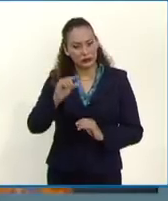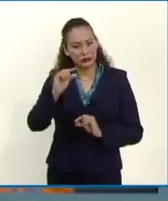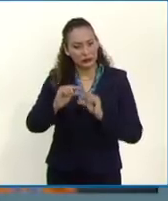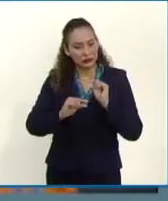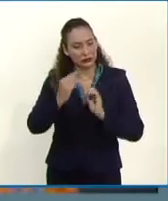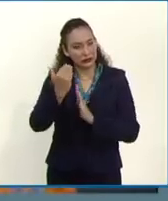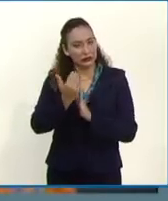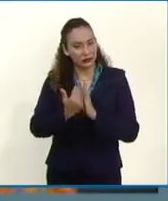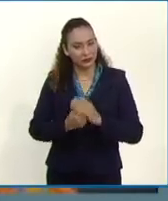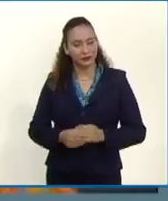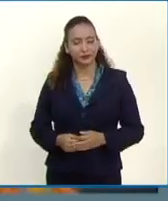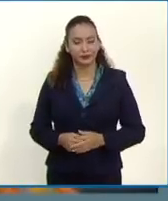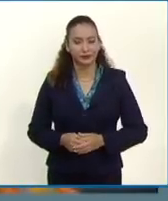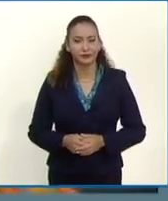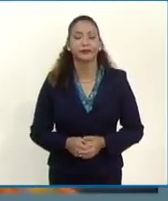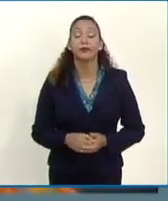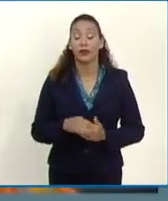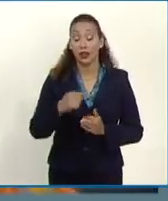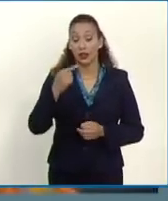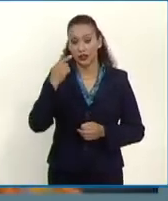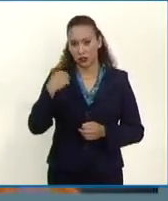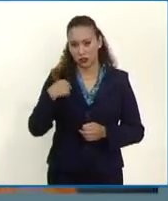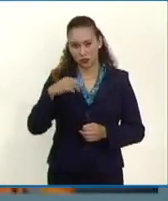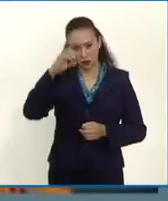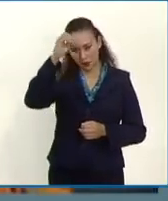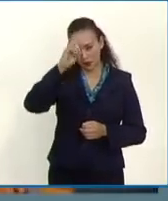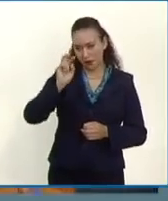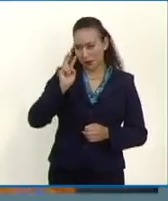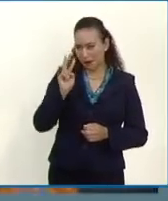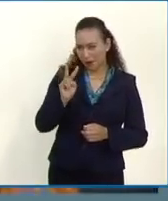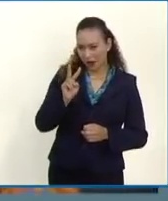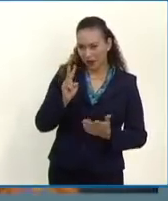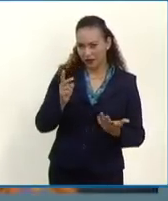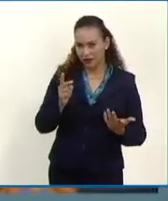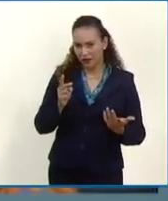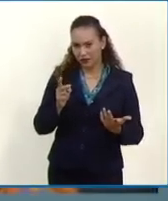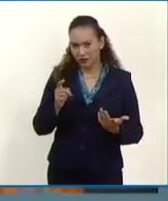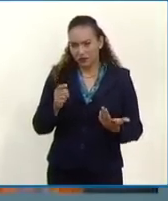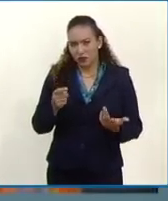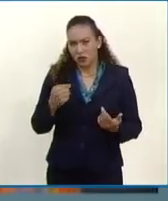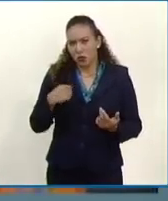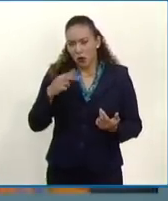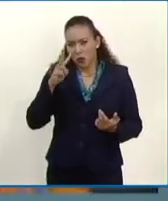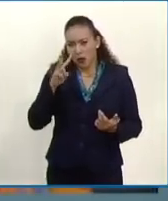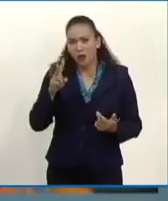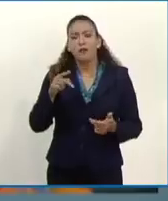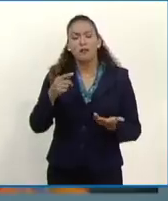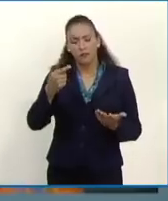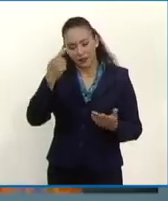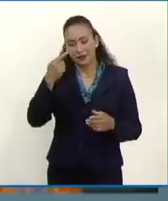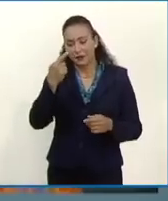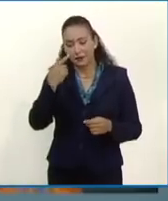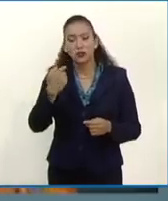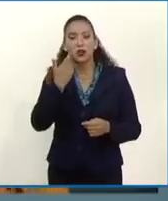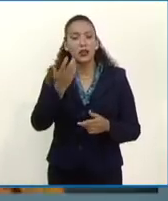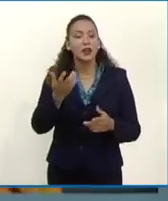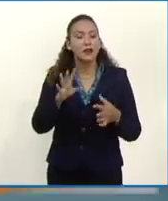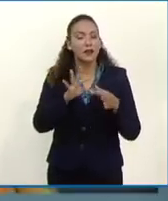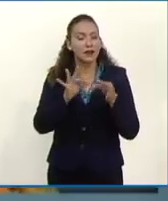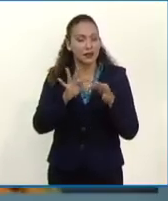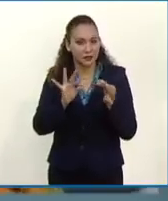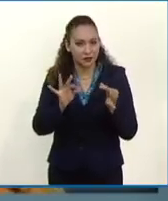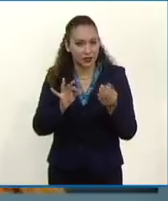que se plantea desde mi perspectiva es totalmente simplista y no garantiza de forma alguna